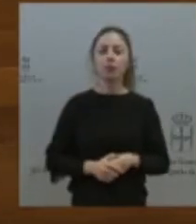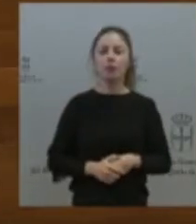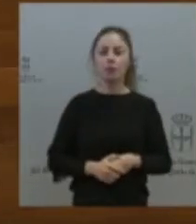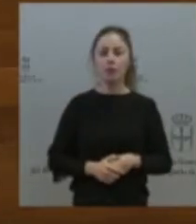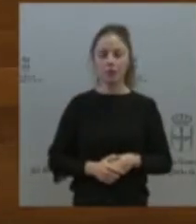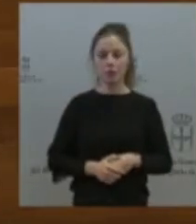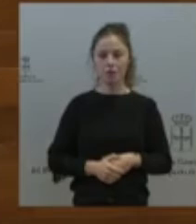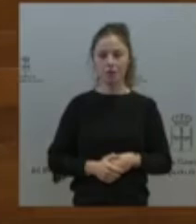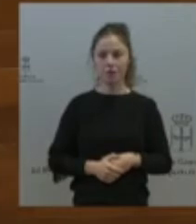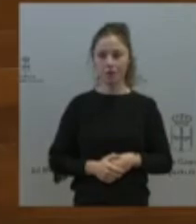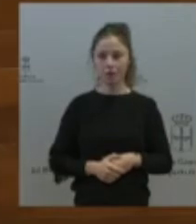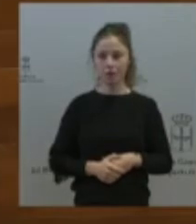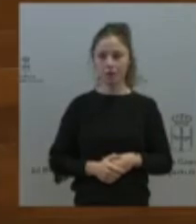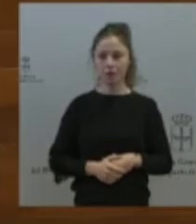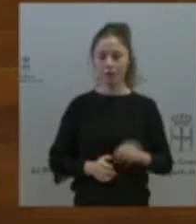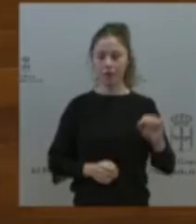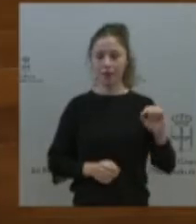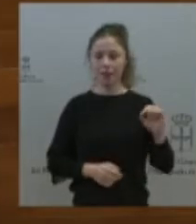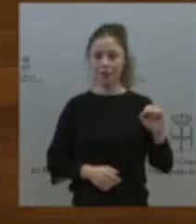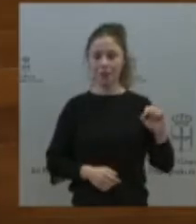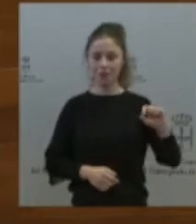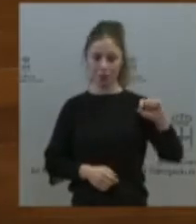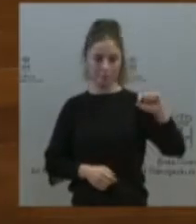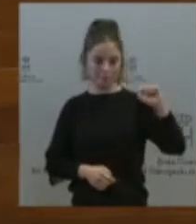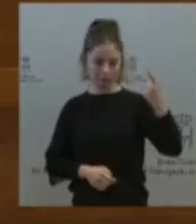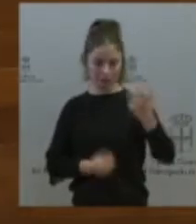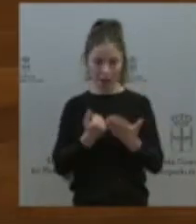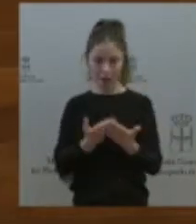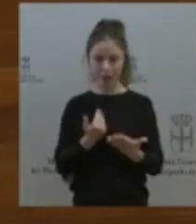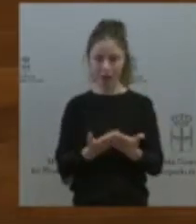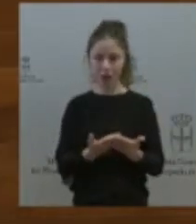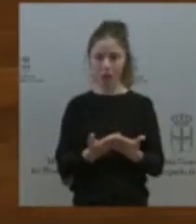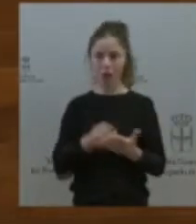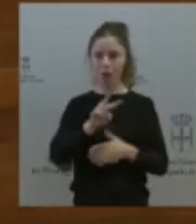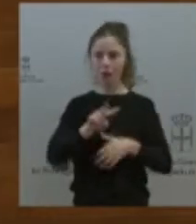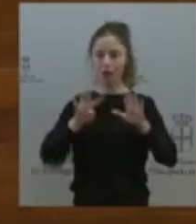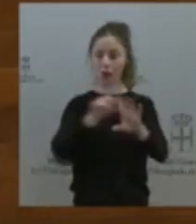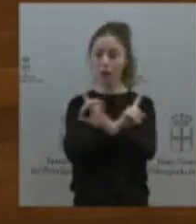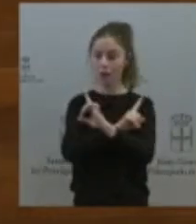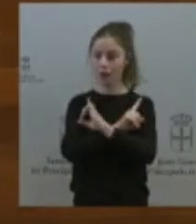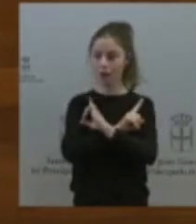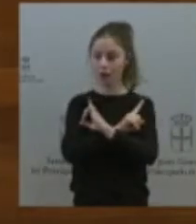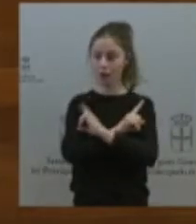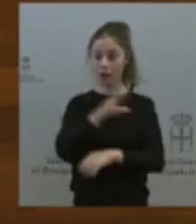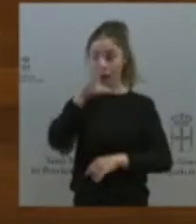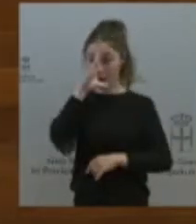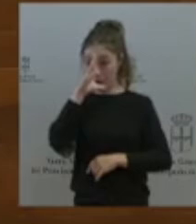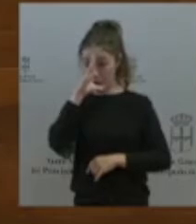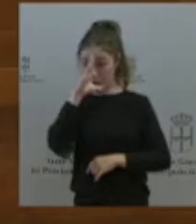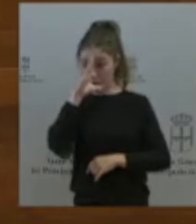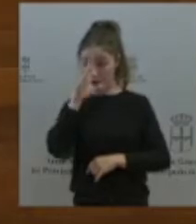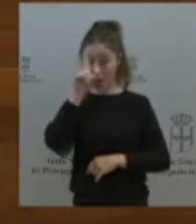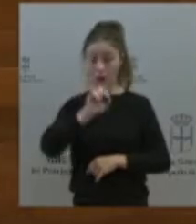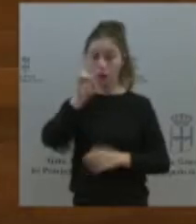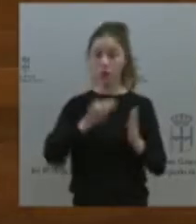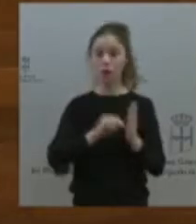Primera petición, 29 de enero de 2020, resolución de valoración, febrero de 2021. Laviana, un caso de Laviana. 1 año de